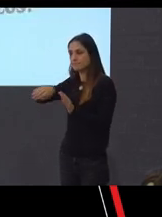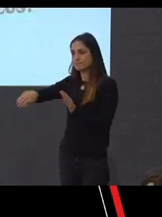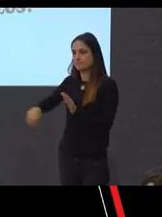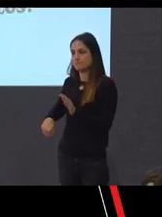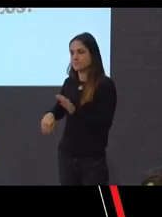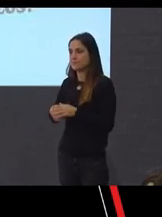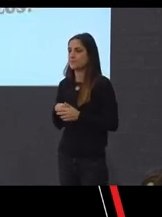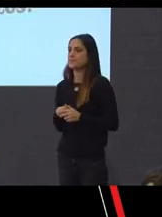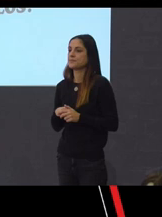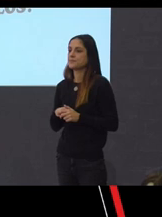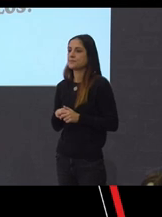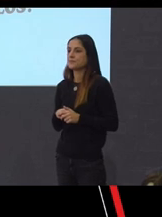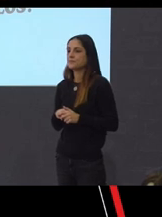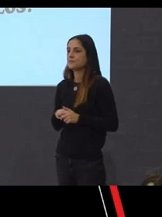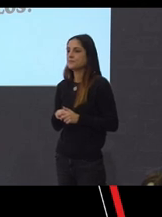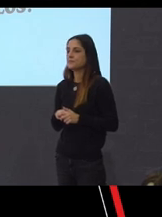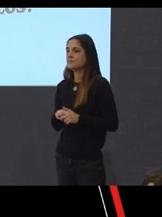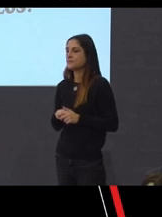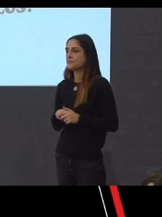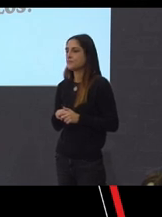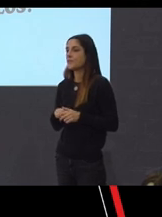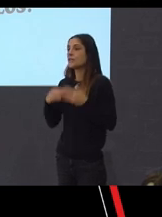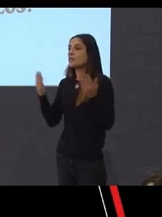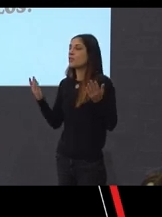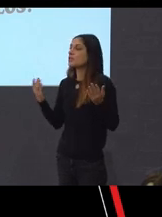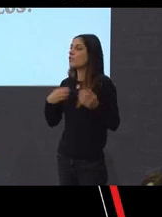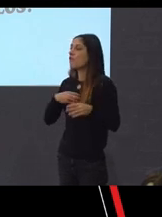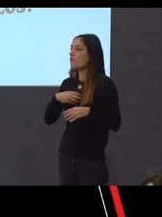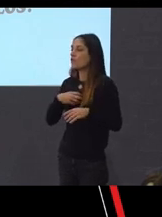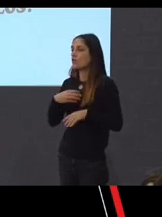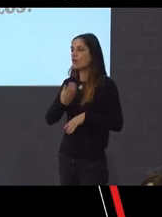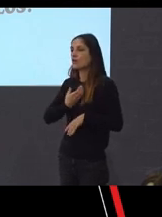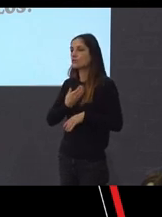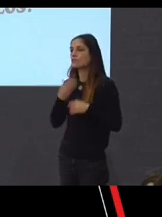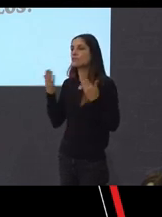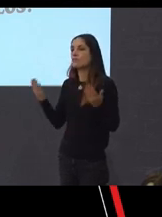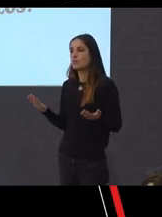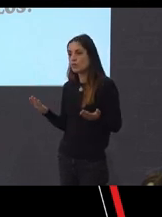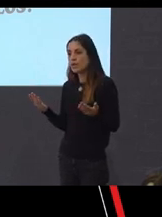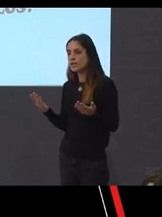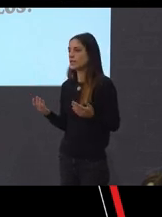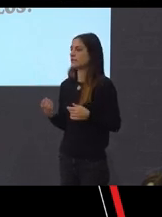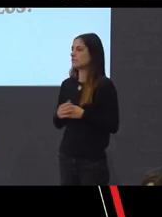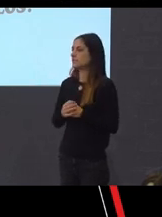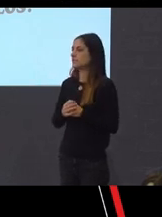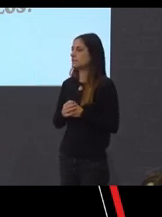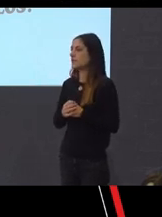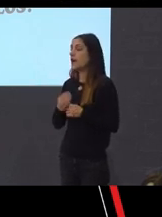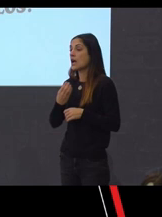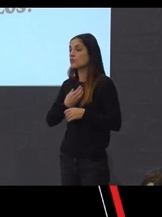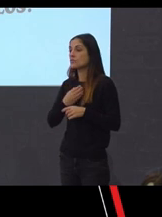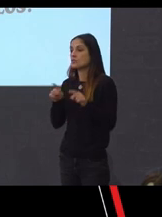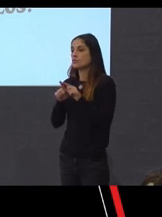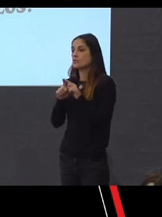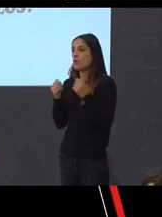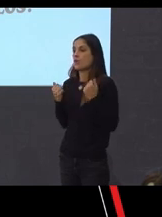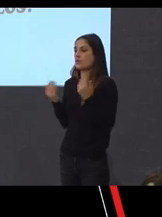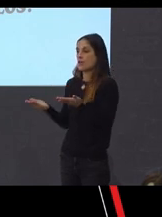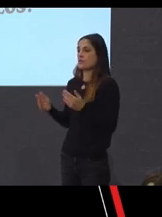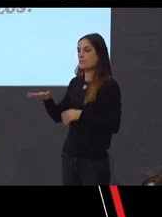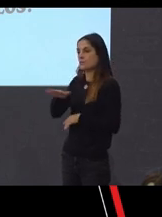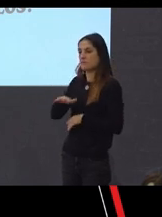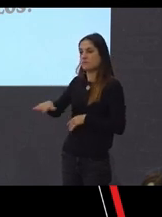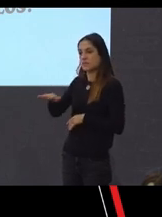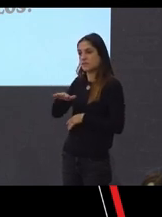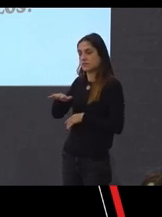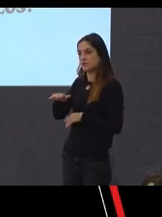vemos, que papel van a desempeñar os concellos? Os concellos van a ser quen cedan estes espacios. E